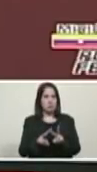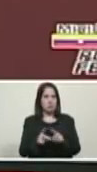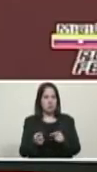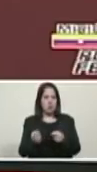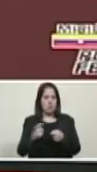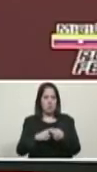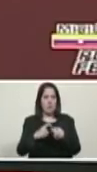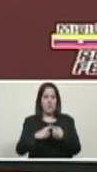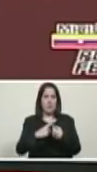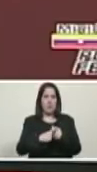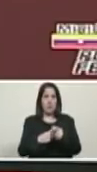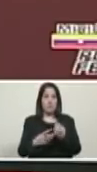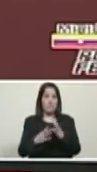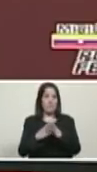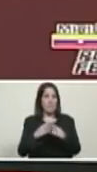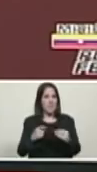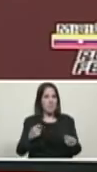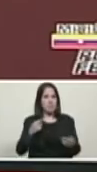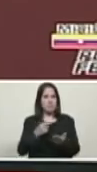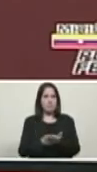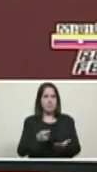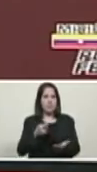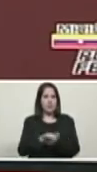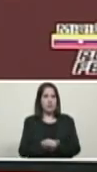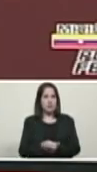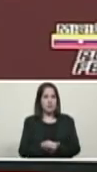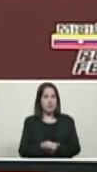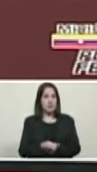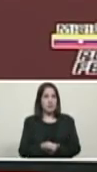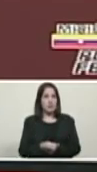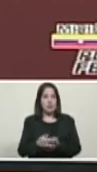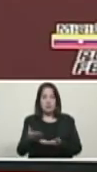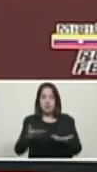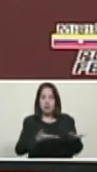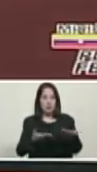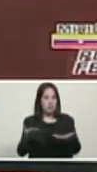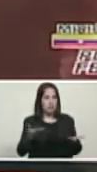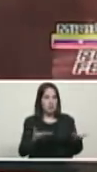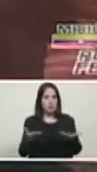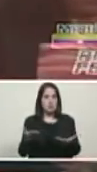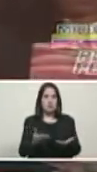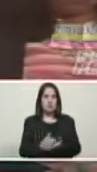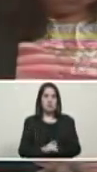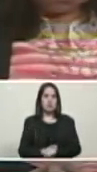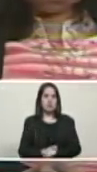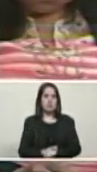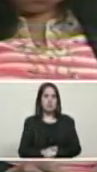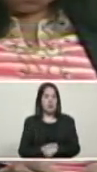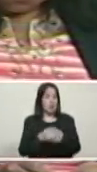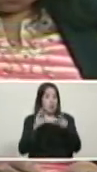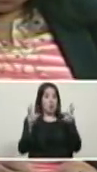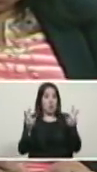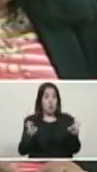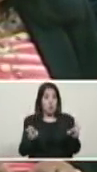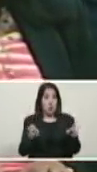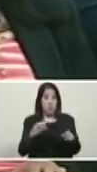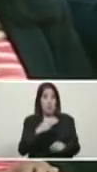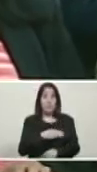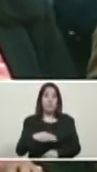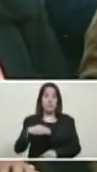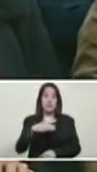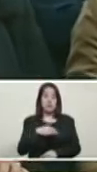todos los recursos de la gran misión vivienda venezuela al servicio de esta nueva misión venezuela de